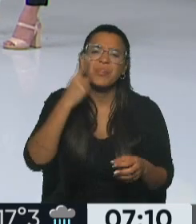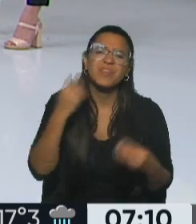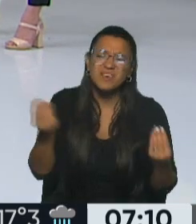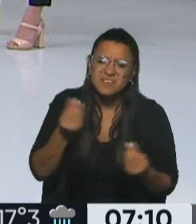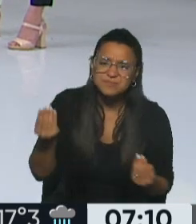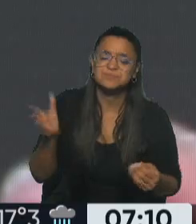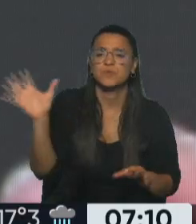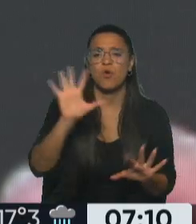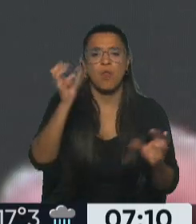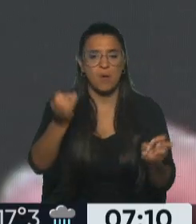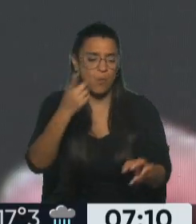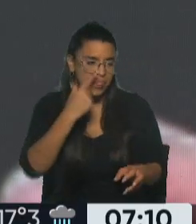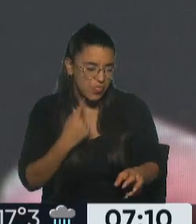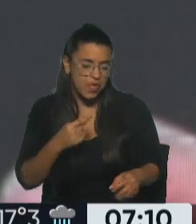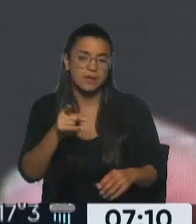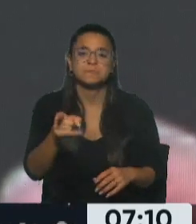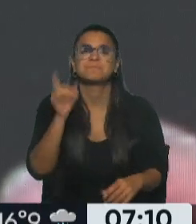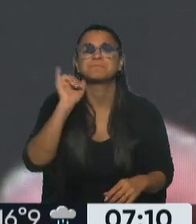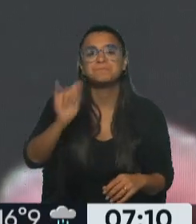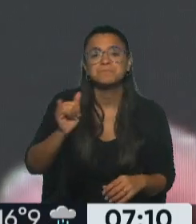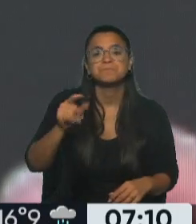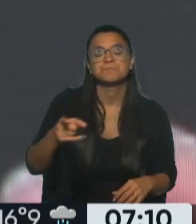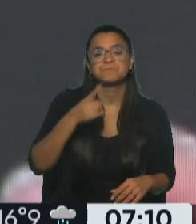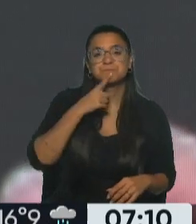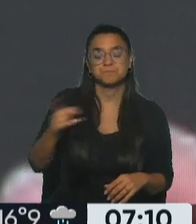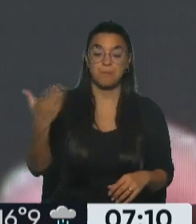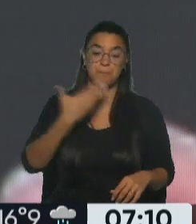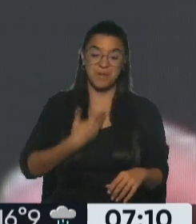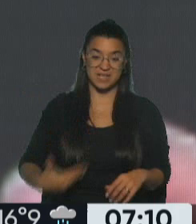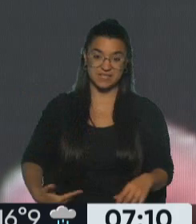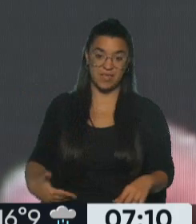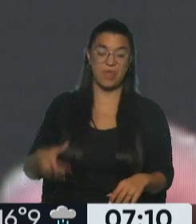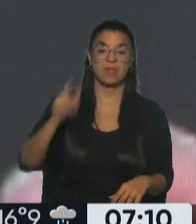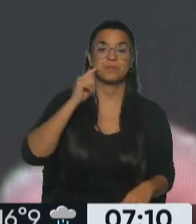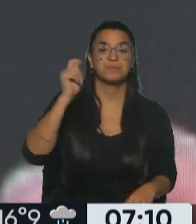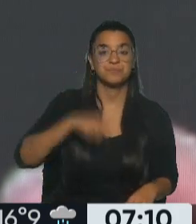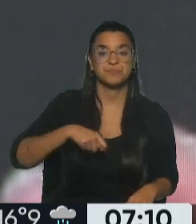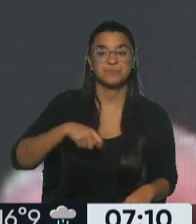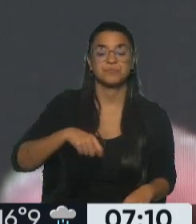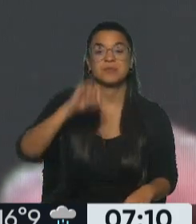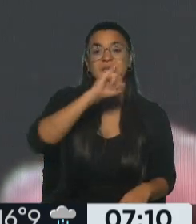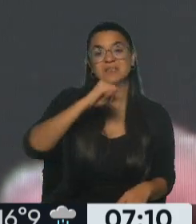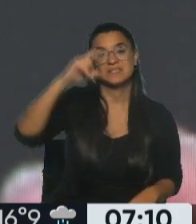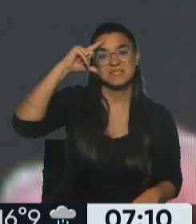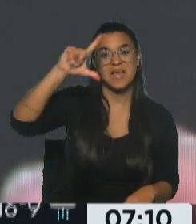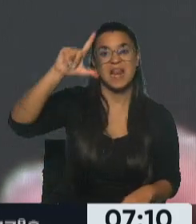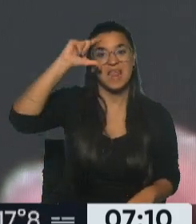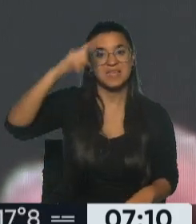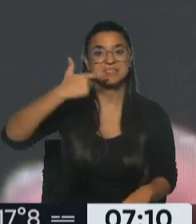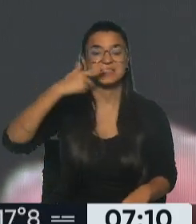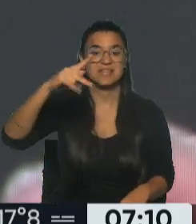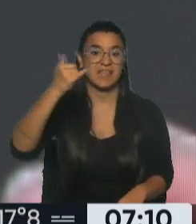Qué tal Buenos días bueno trascendió la versión del presidente ucraniano hablamos de volodimir selenski sobre la